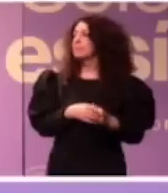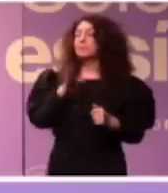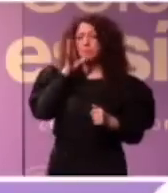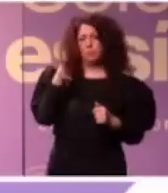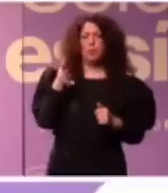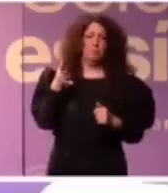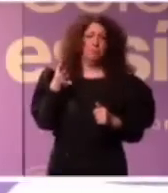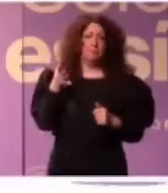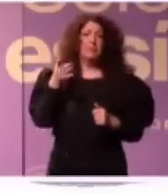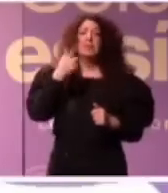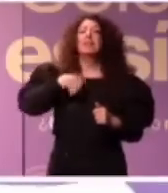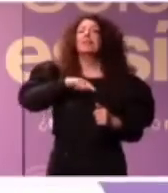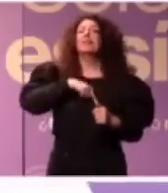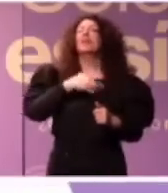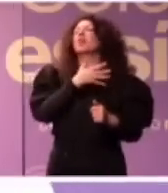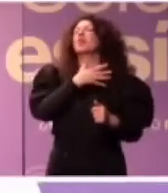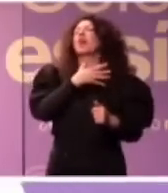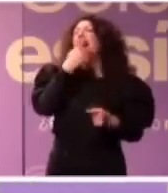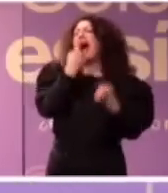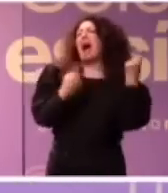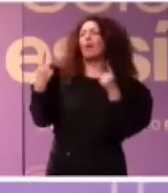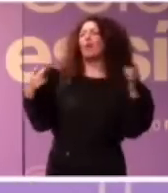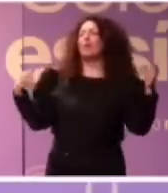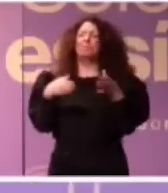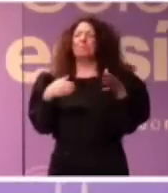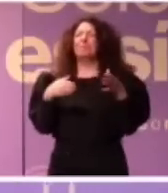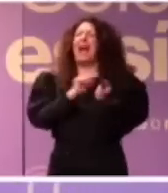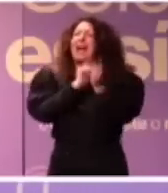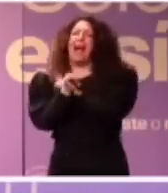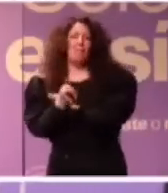evidentemente hay quienes no quieren que se produzcan cambios. Y